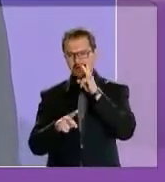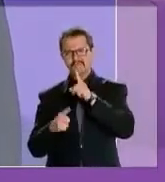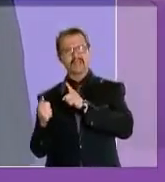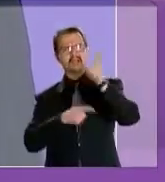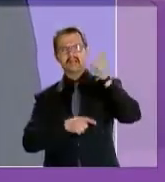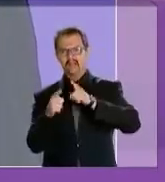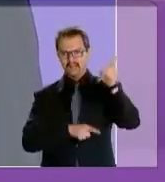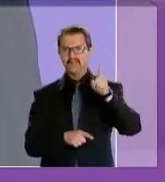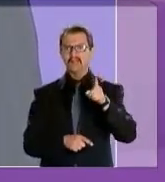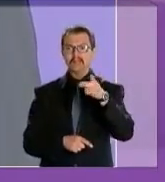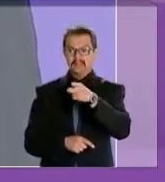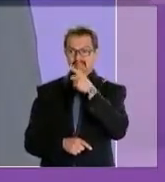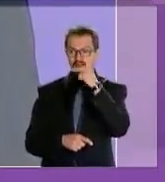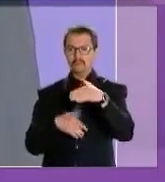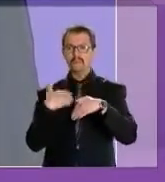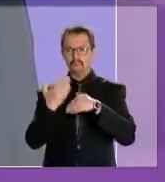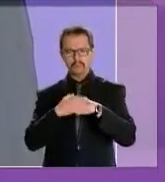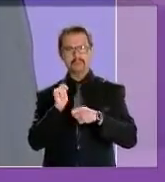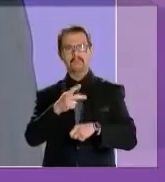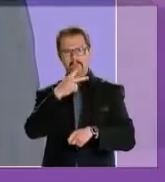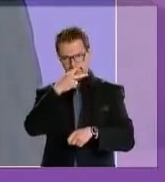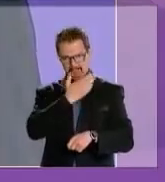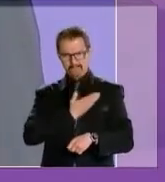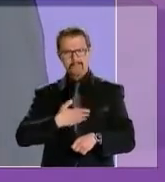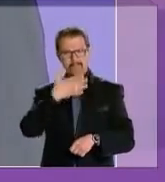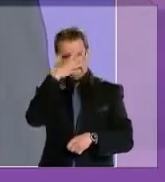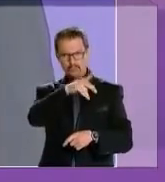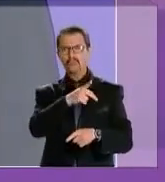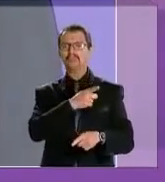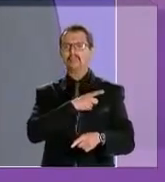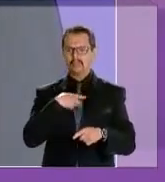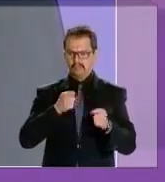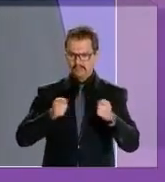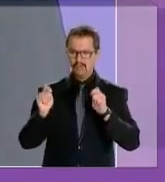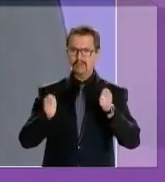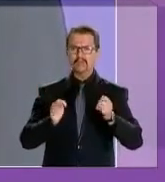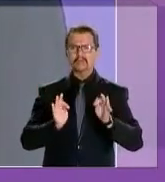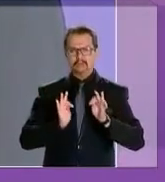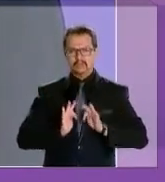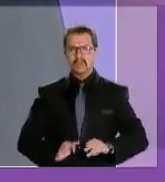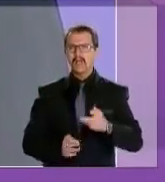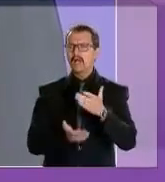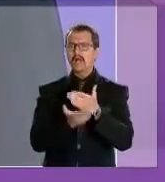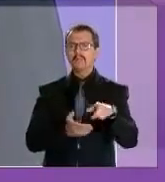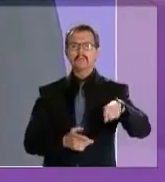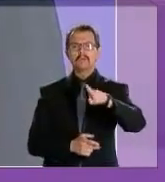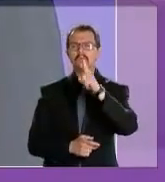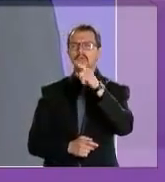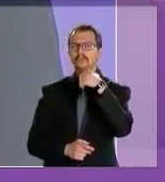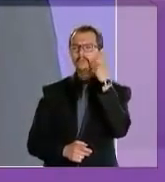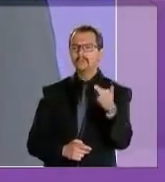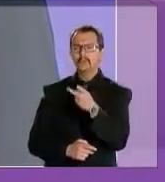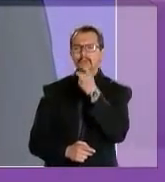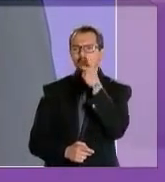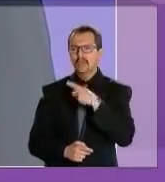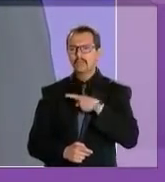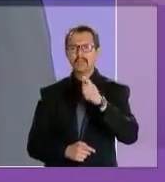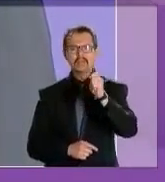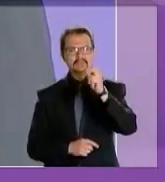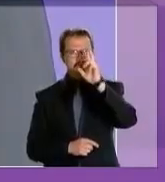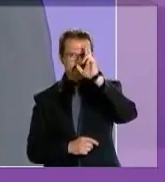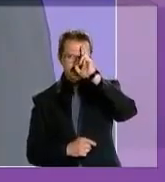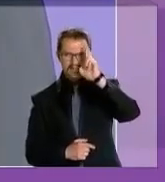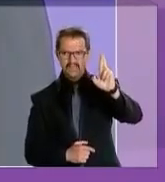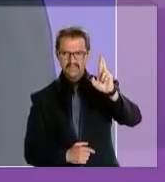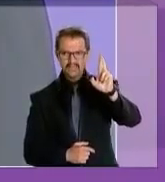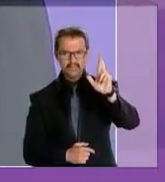y le va a pedir que nos respete yo le pregunto cómo se mide el respeto dígame un parámetro específico y medibles con el que nos daremos cuenta de